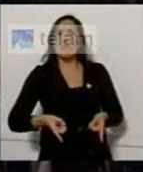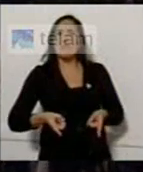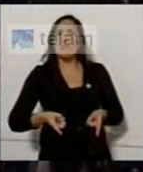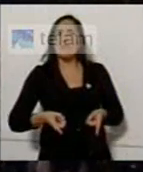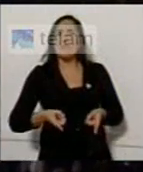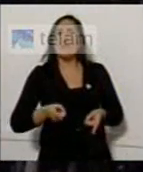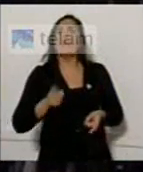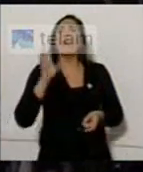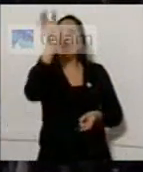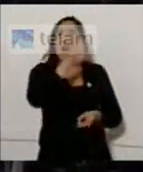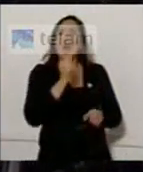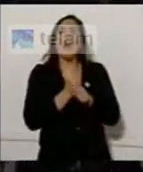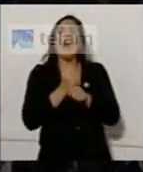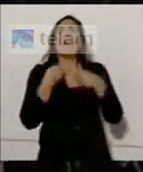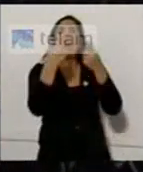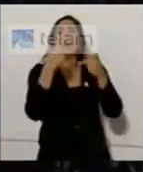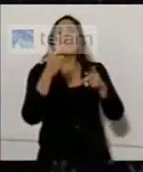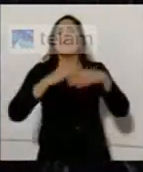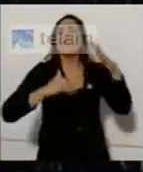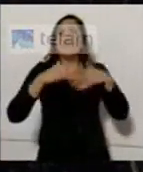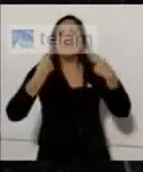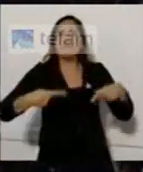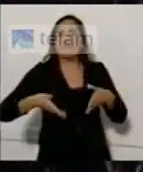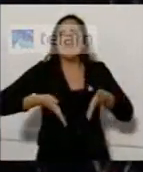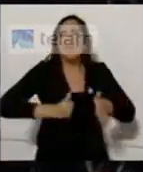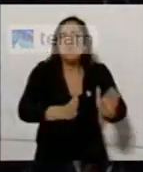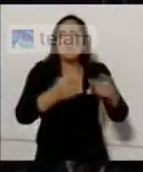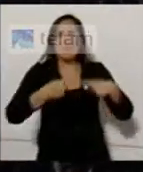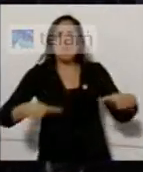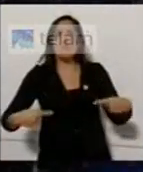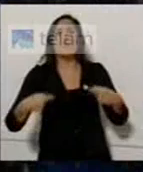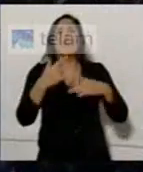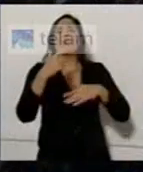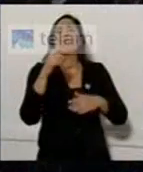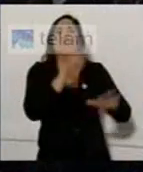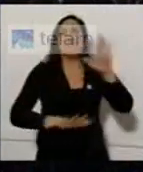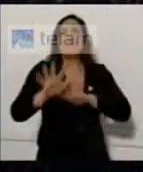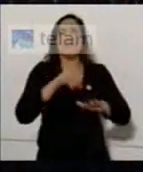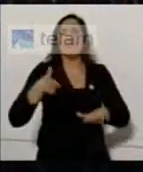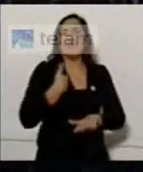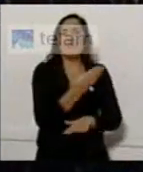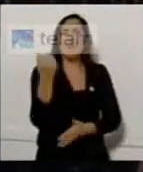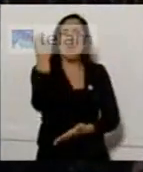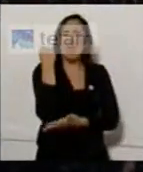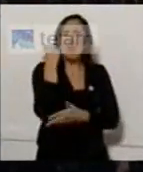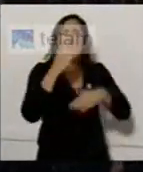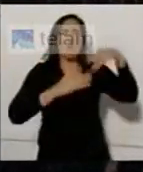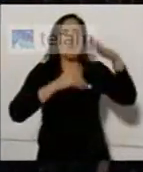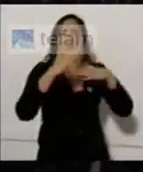en un plan de obra pública sin precedentes, con infraestructura social y económica. Y